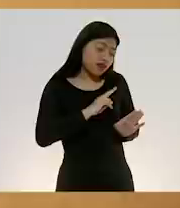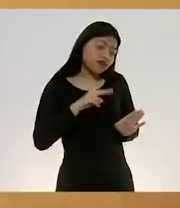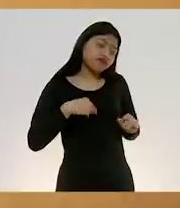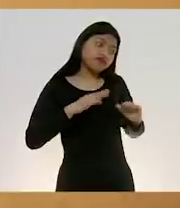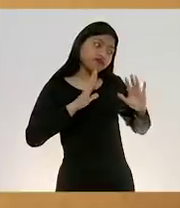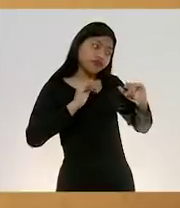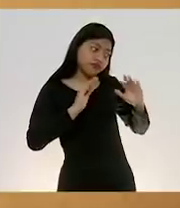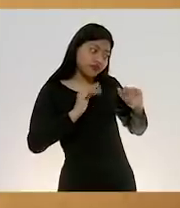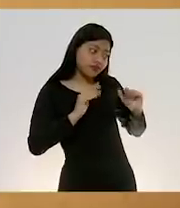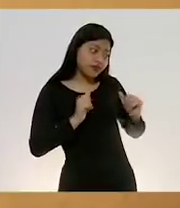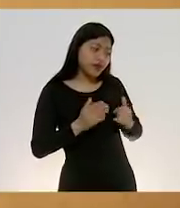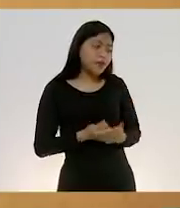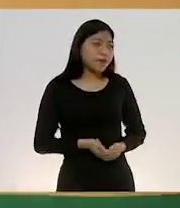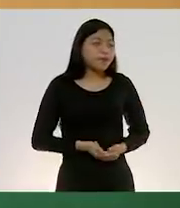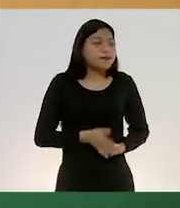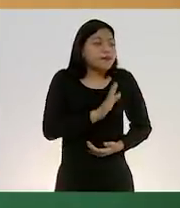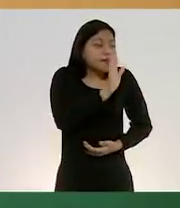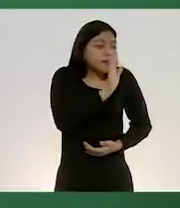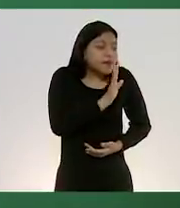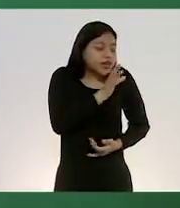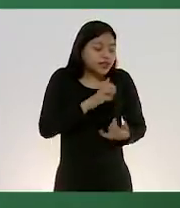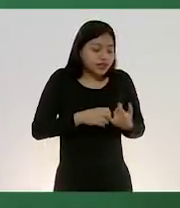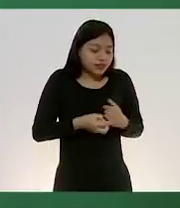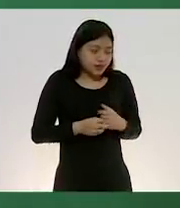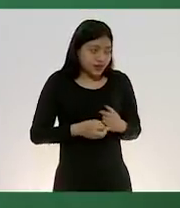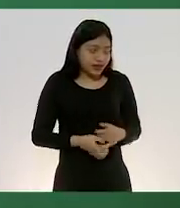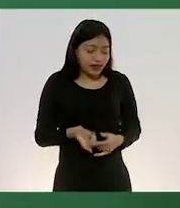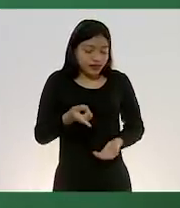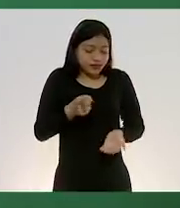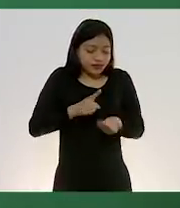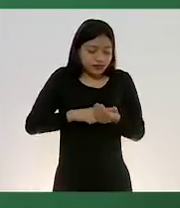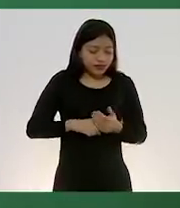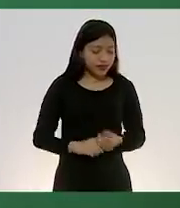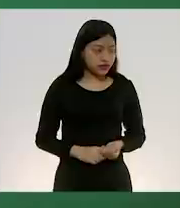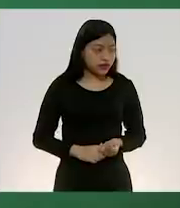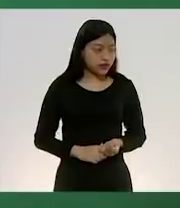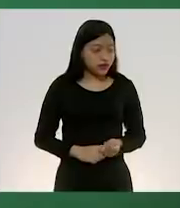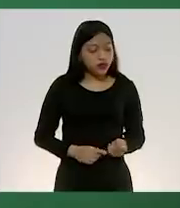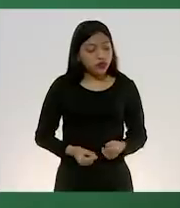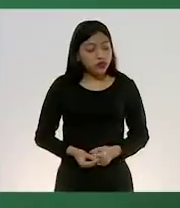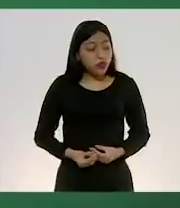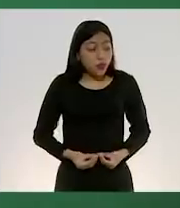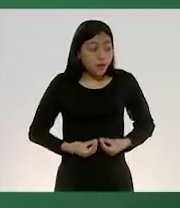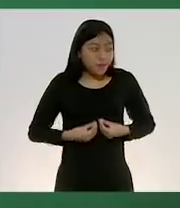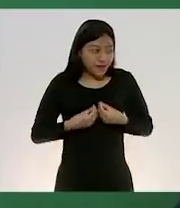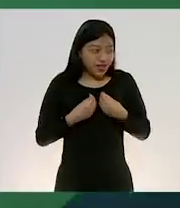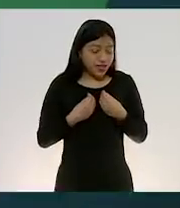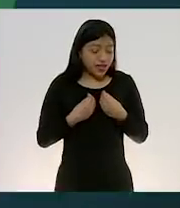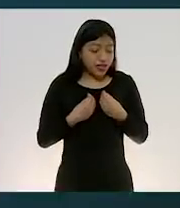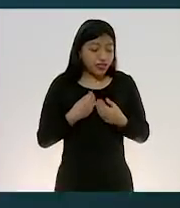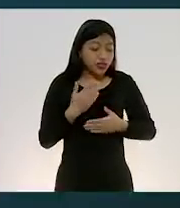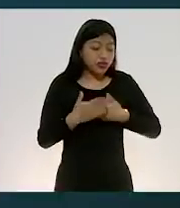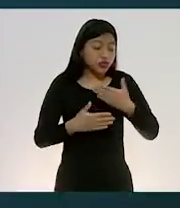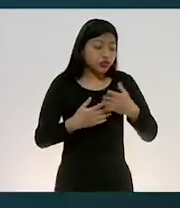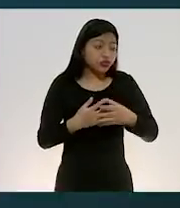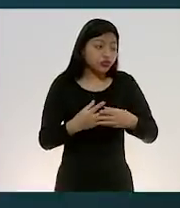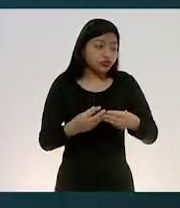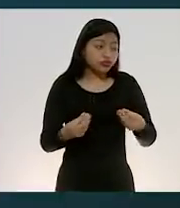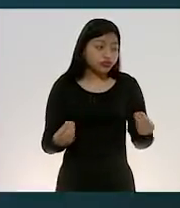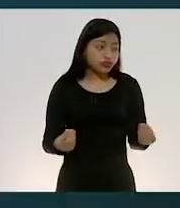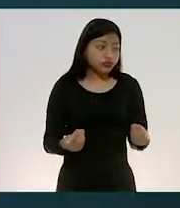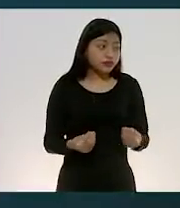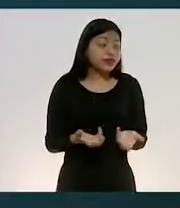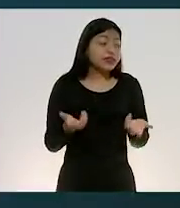Lehela, beitun unek ilon kustane. Tumeleneko, una uhulul uyich ichluum.